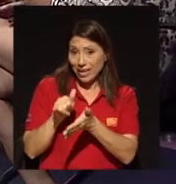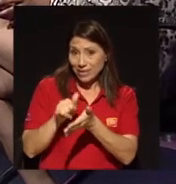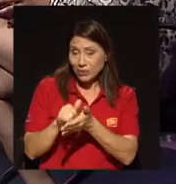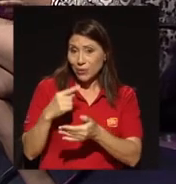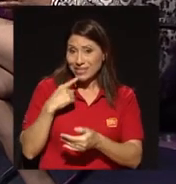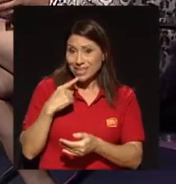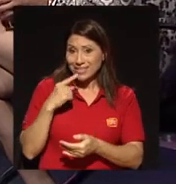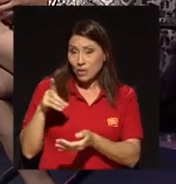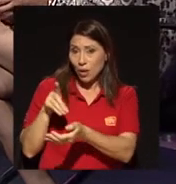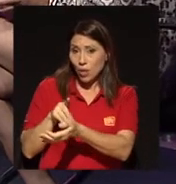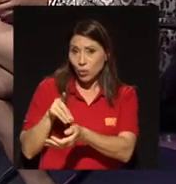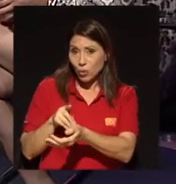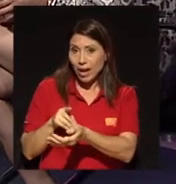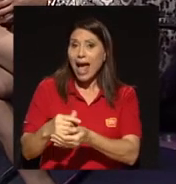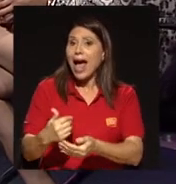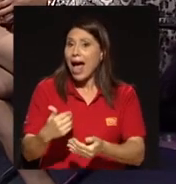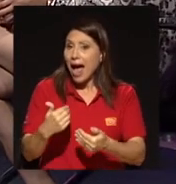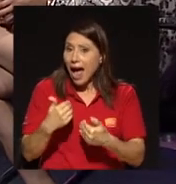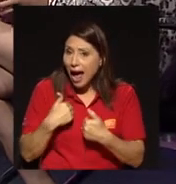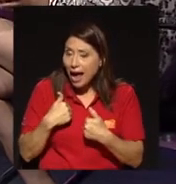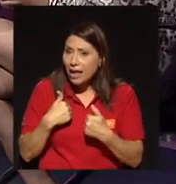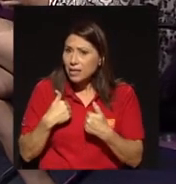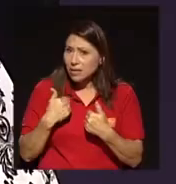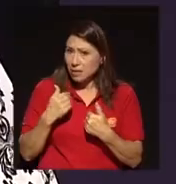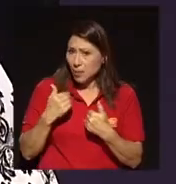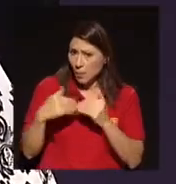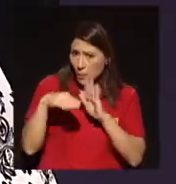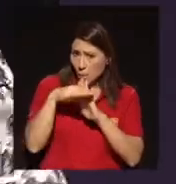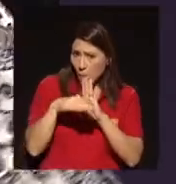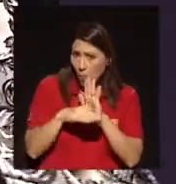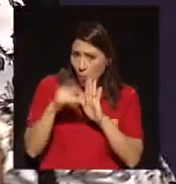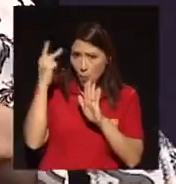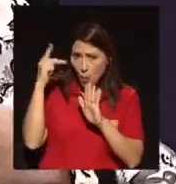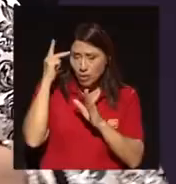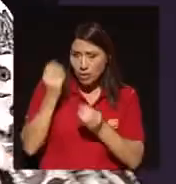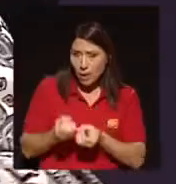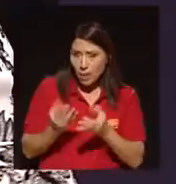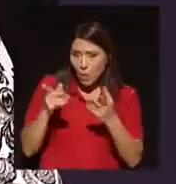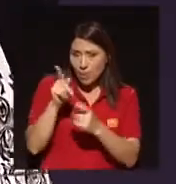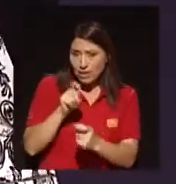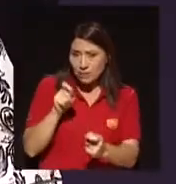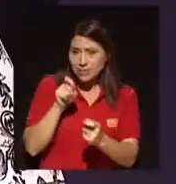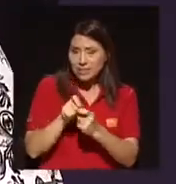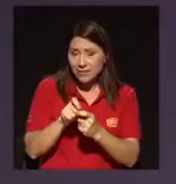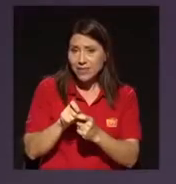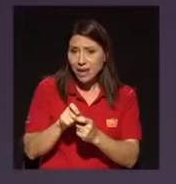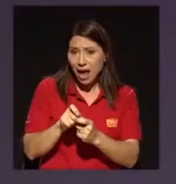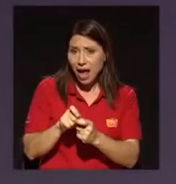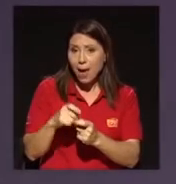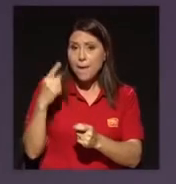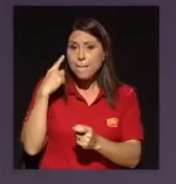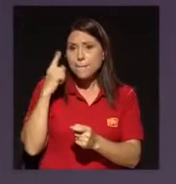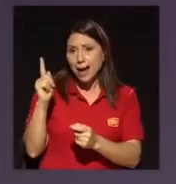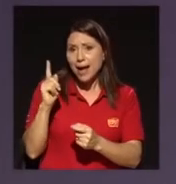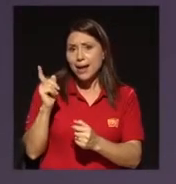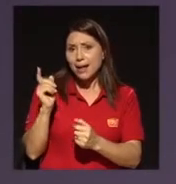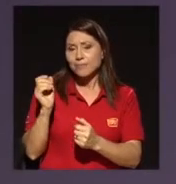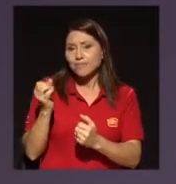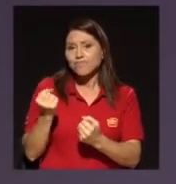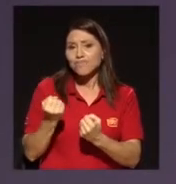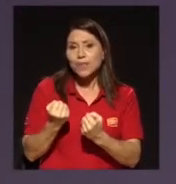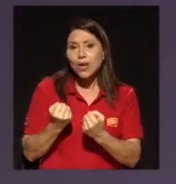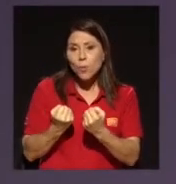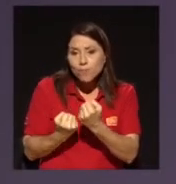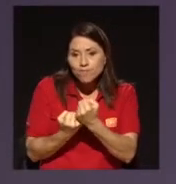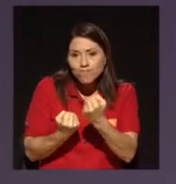¿existe una política pública específica para abordar, es decir, en términos más, uh-huh, populares, apadrinar las condiciones de